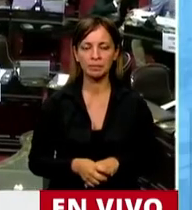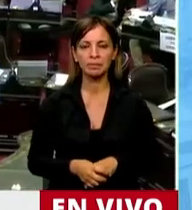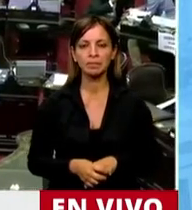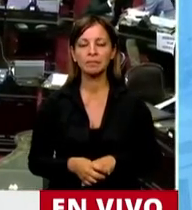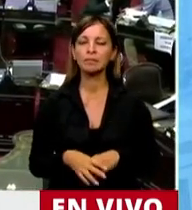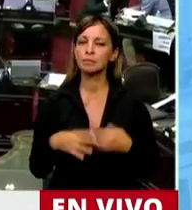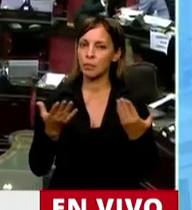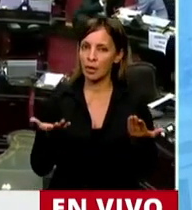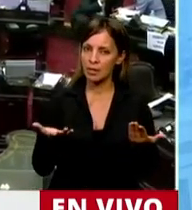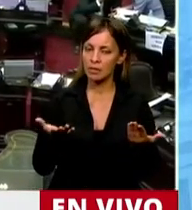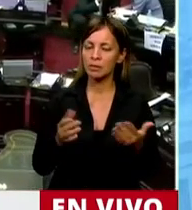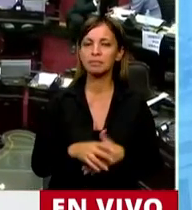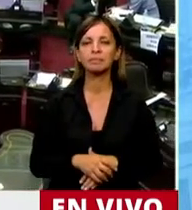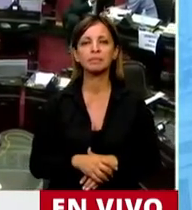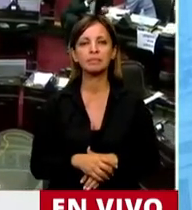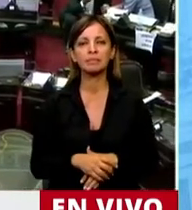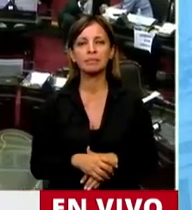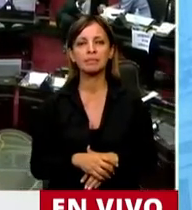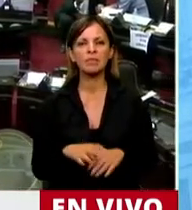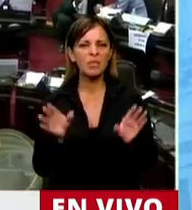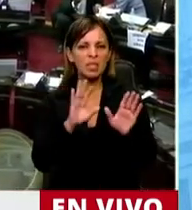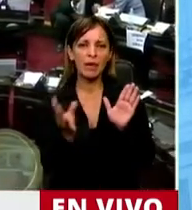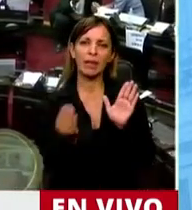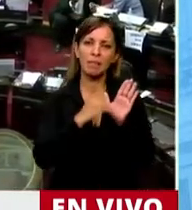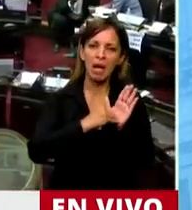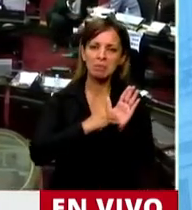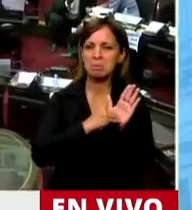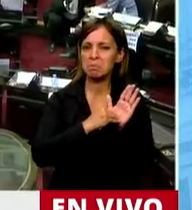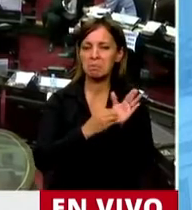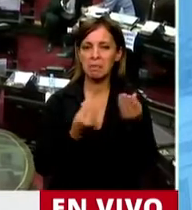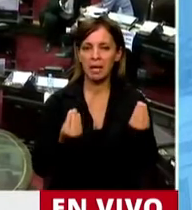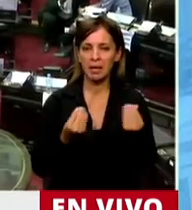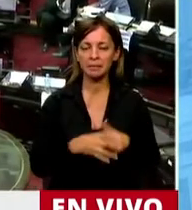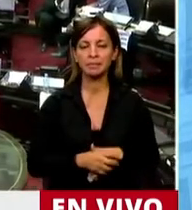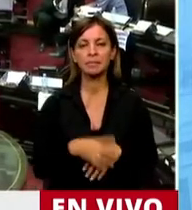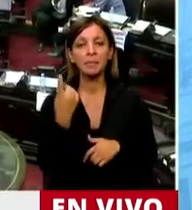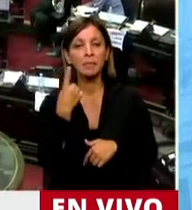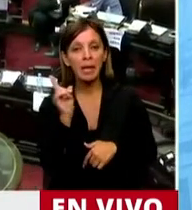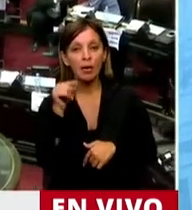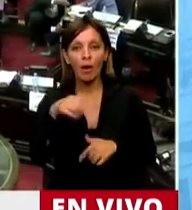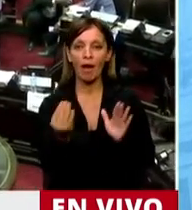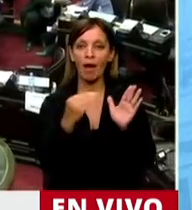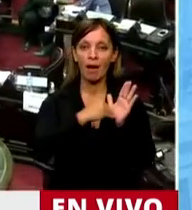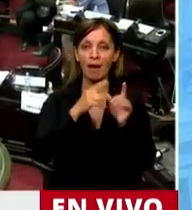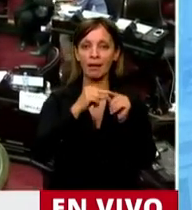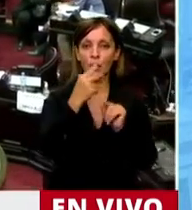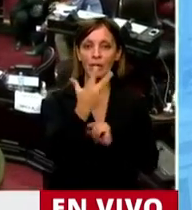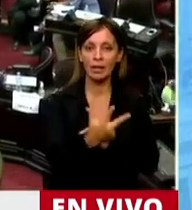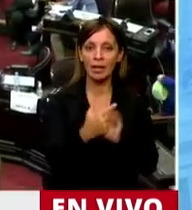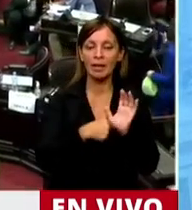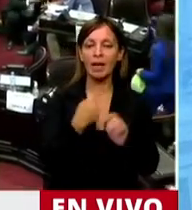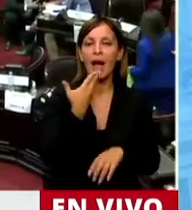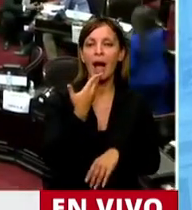tanto, no era necesario reafirmar. Pero al hacerlo, se refiere únicamente a la